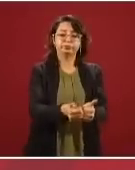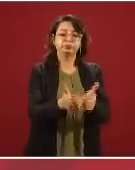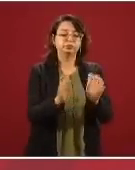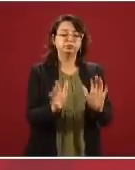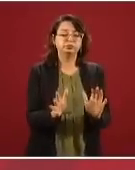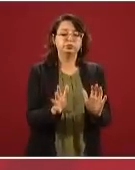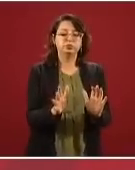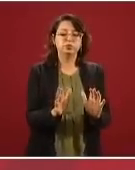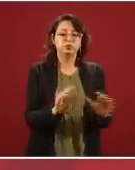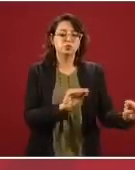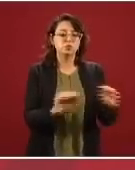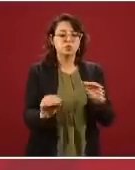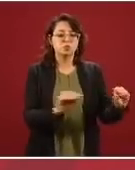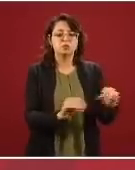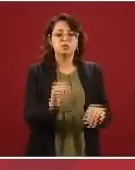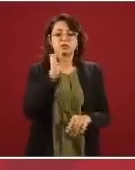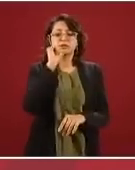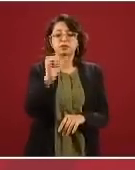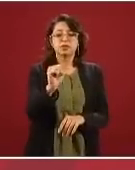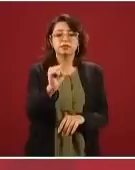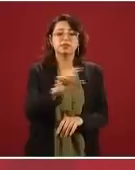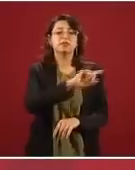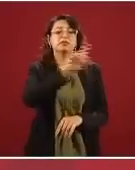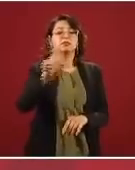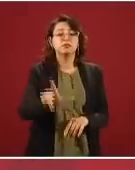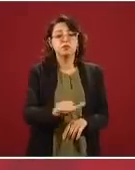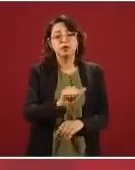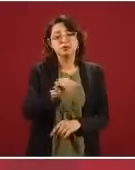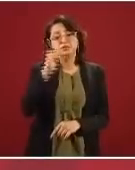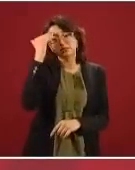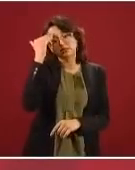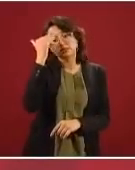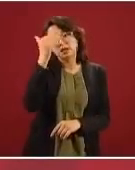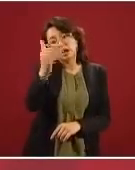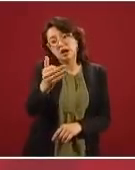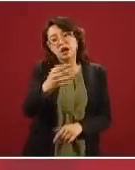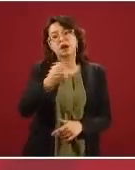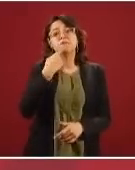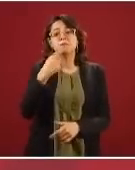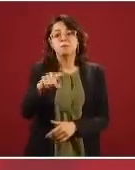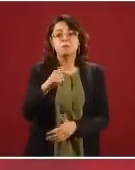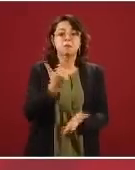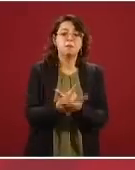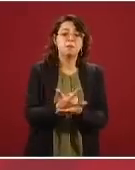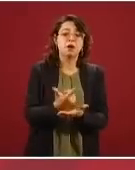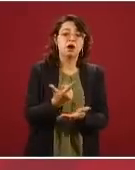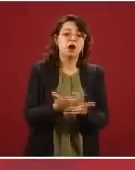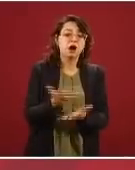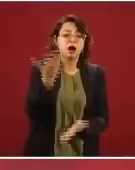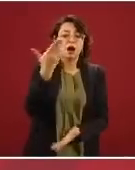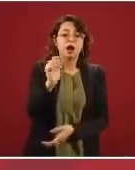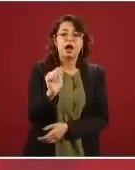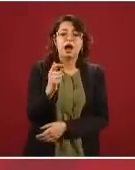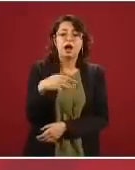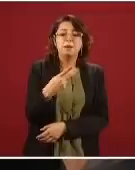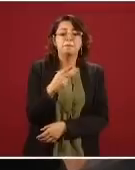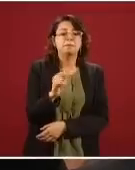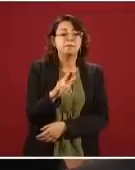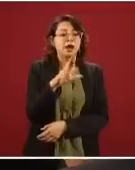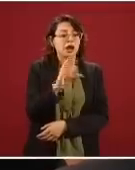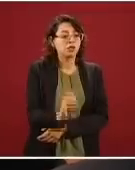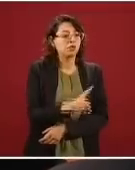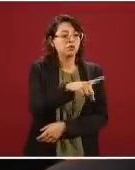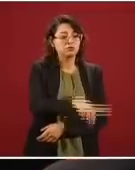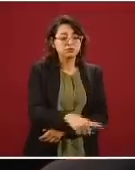para que, mediante procedimientos legales, amparos y demás, se terminara siempre